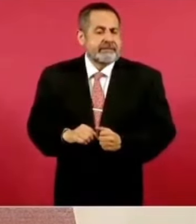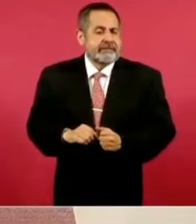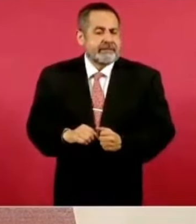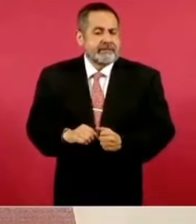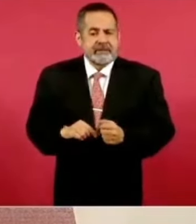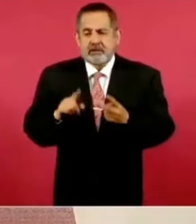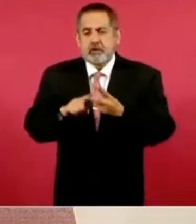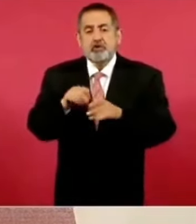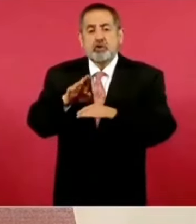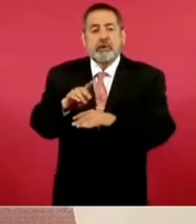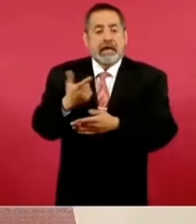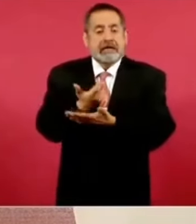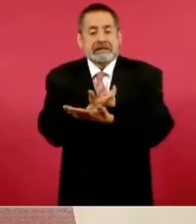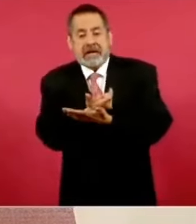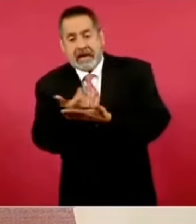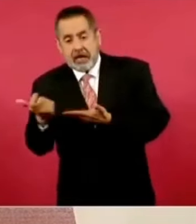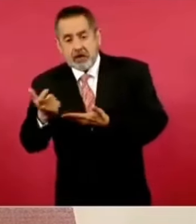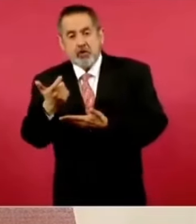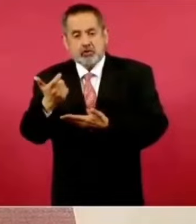salarios,